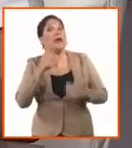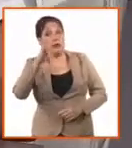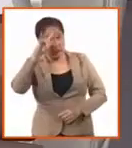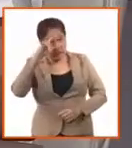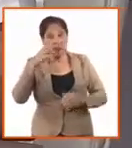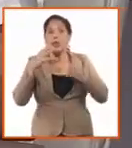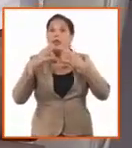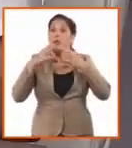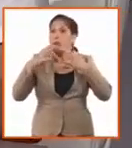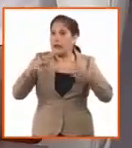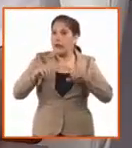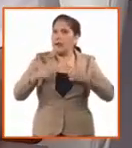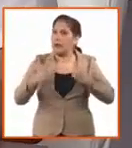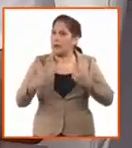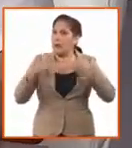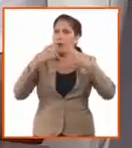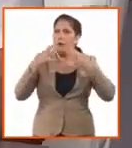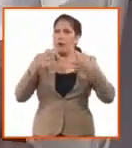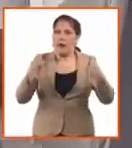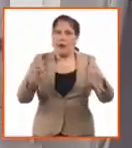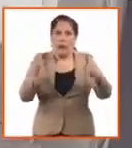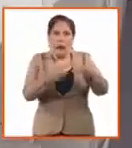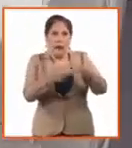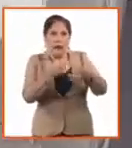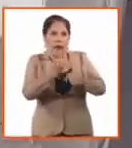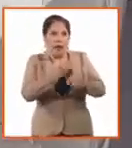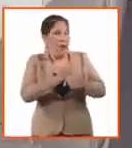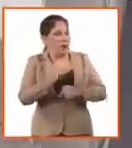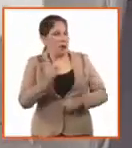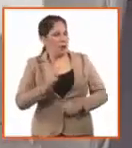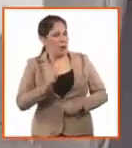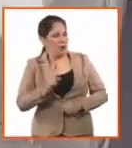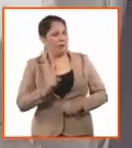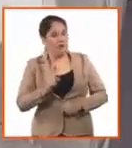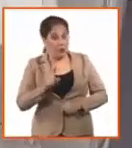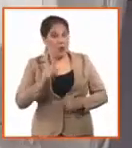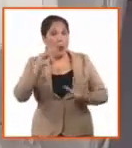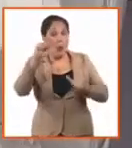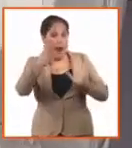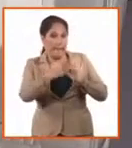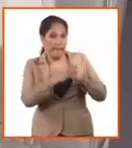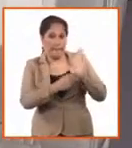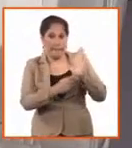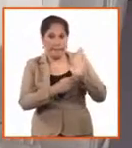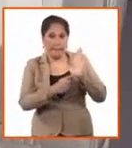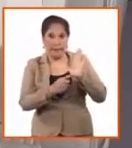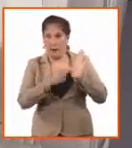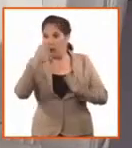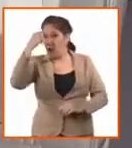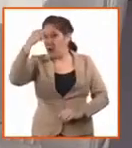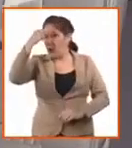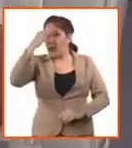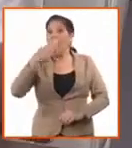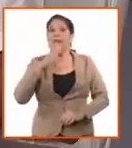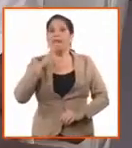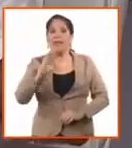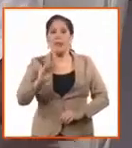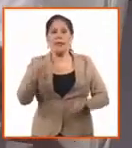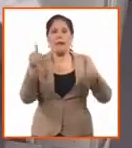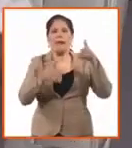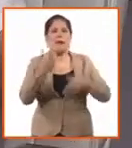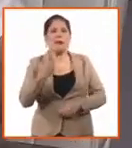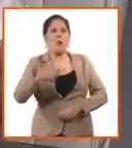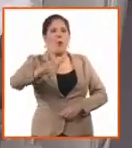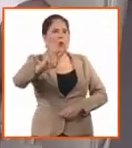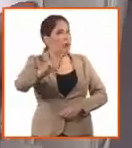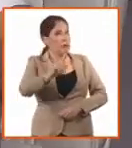importantes que son pero no se puede reducir sólo a eso por eso es que hay un componente que él quería ir más allá en la participación que no es sólo